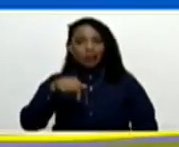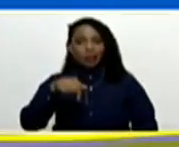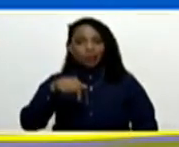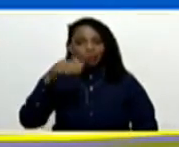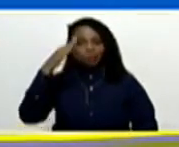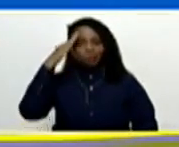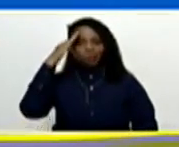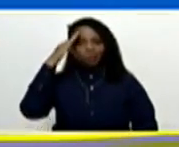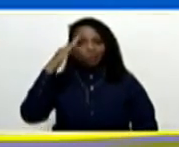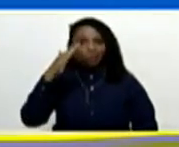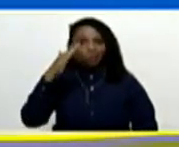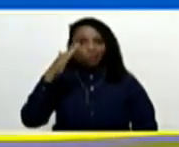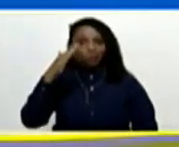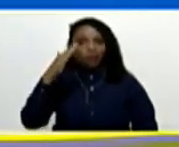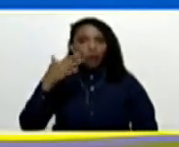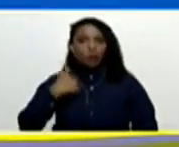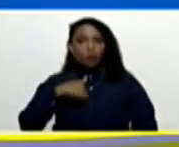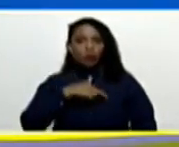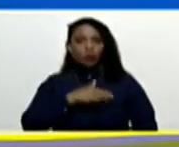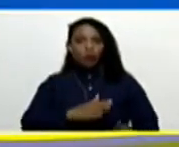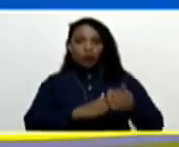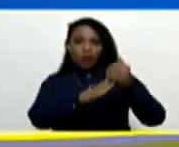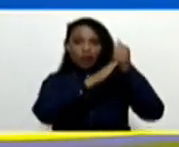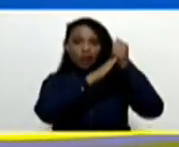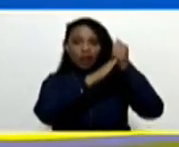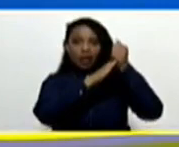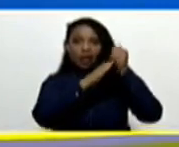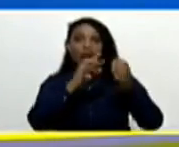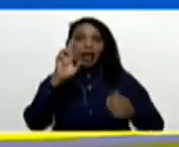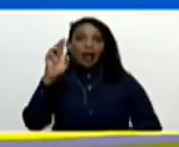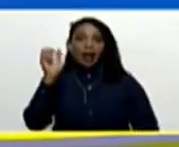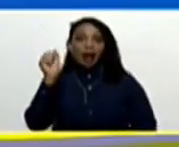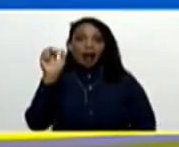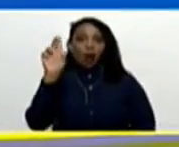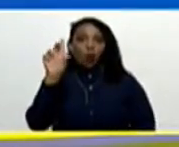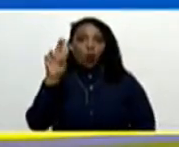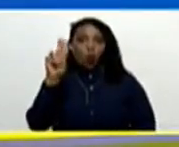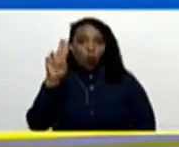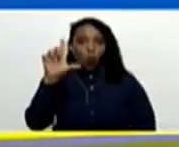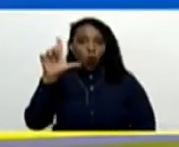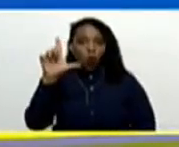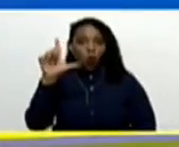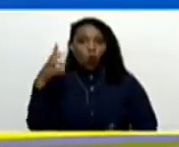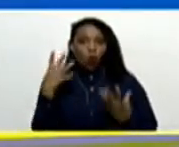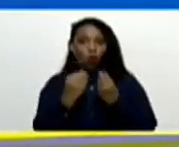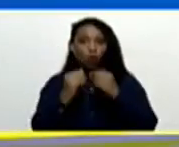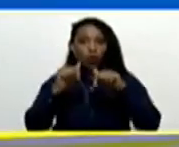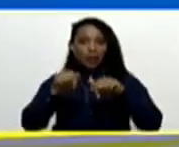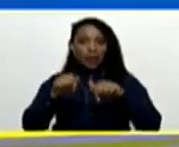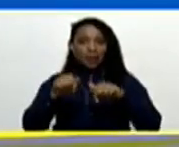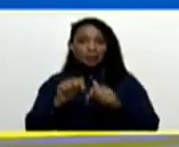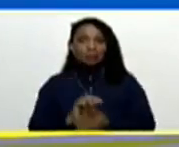comandantes. Está nuestro comandante Raúl Castro, que nos acompaña.